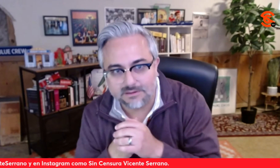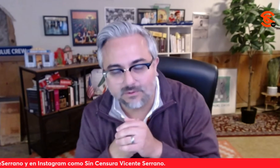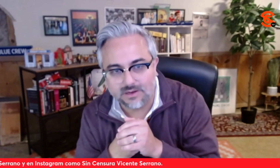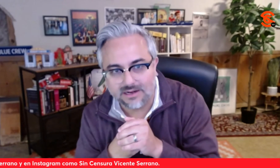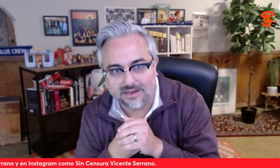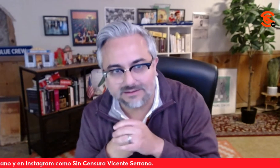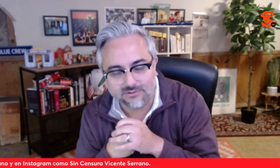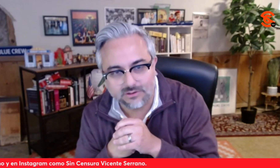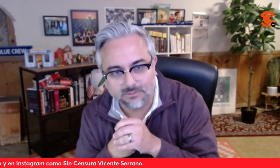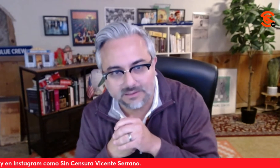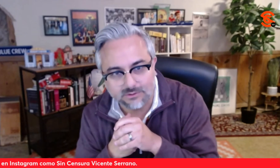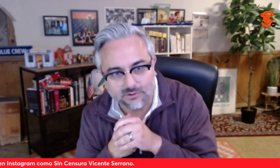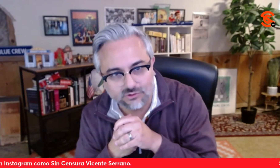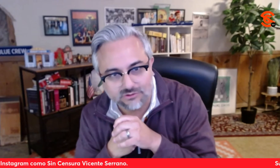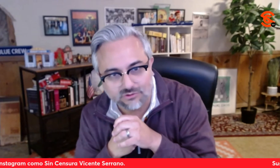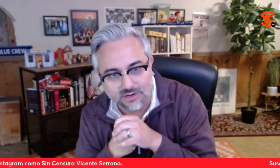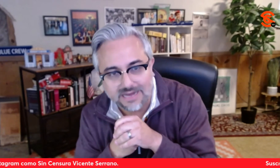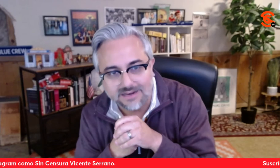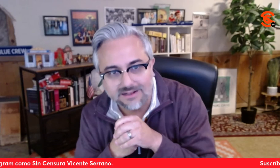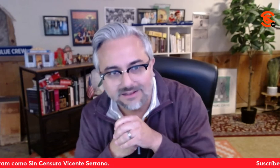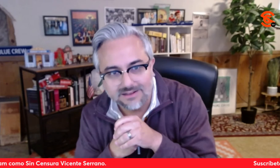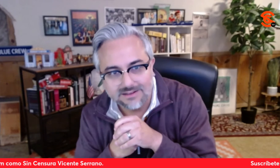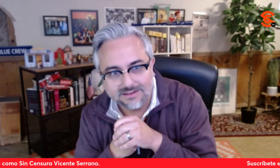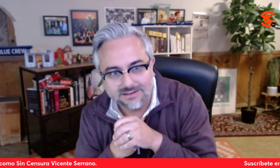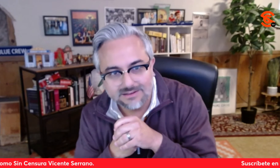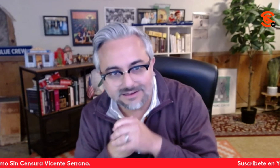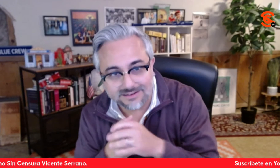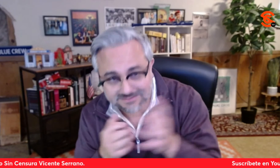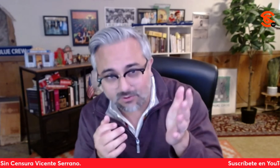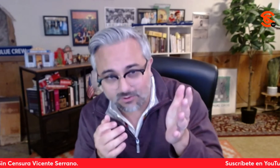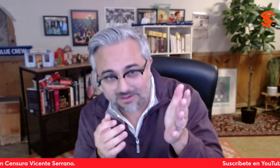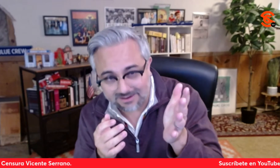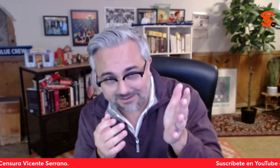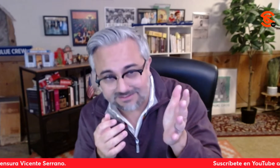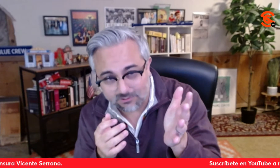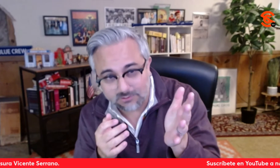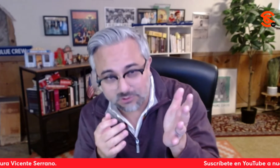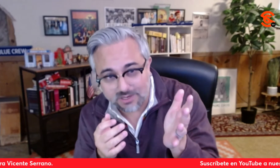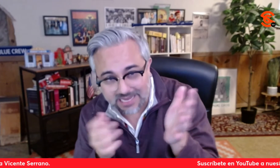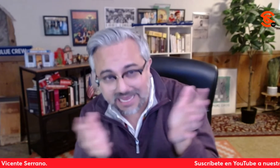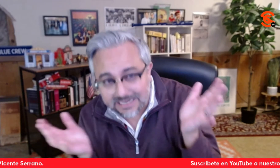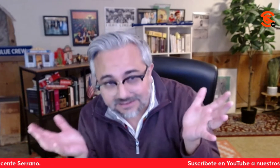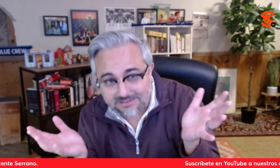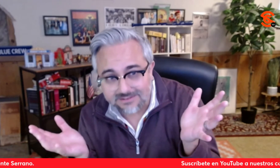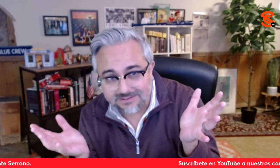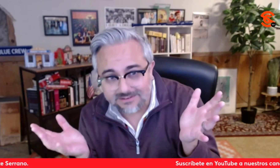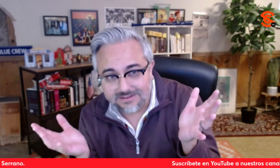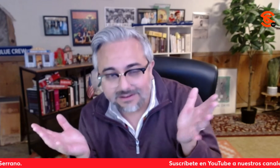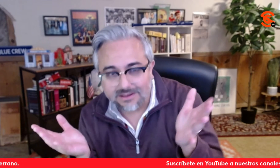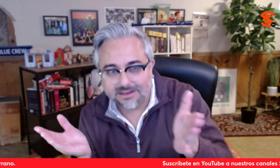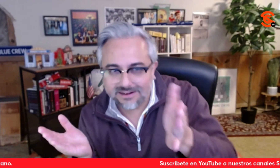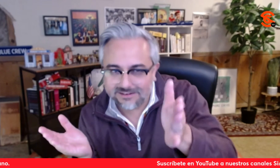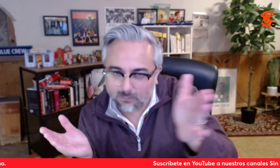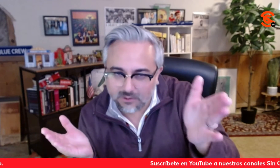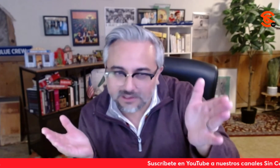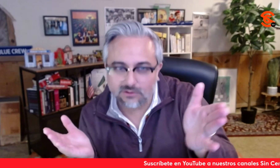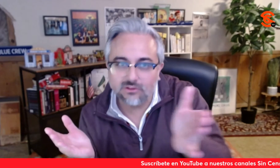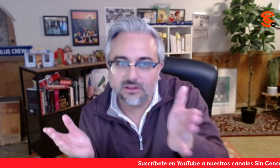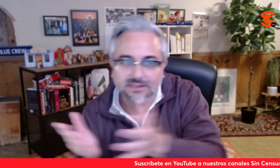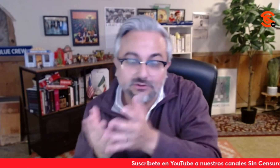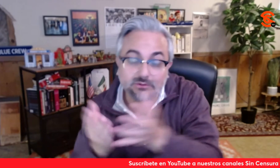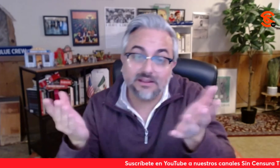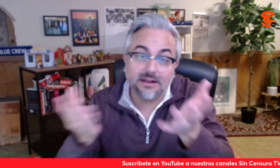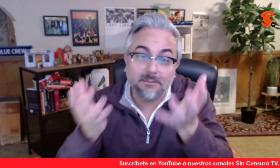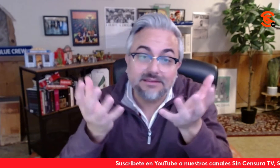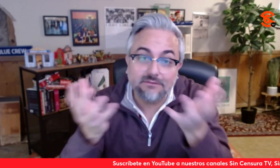realidades debido a la gestión del Partido Acción Nacional, el estado del carnicero de Michoacán. Regrésenlo un poquitito